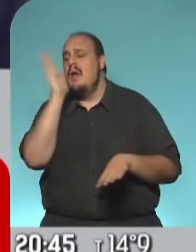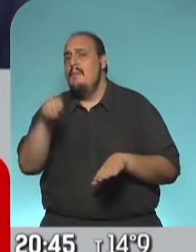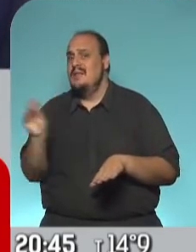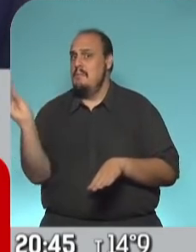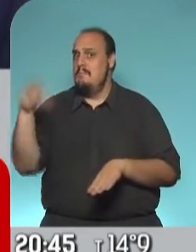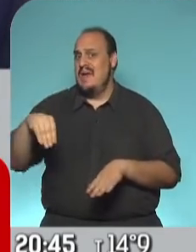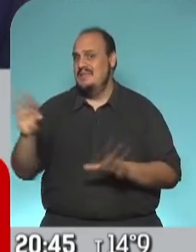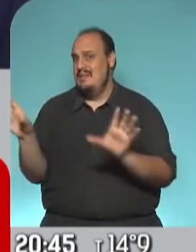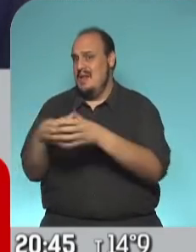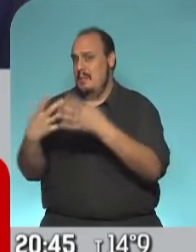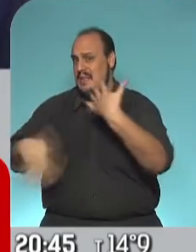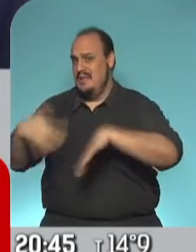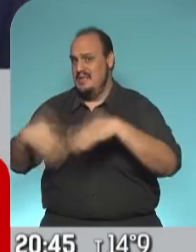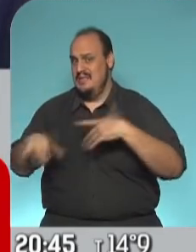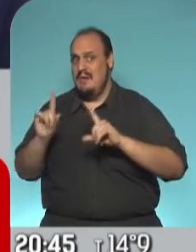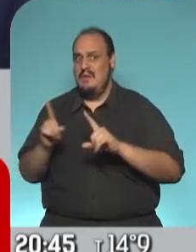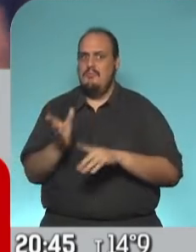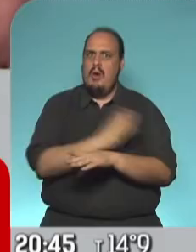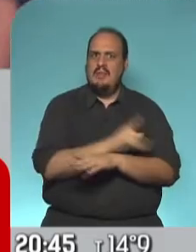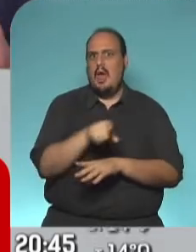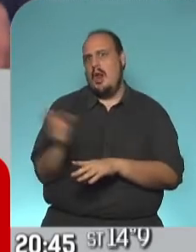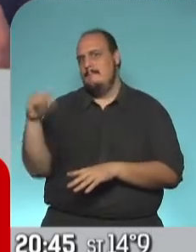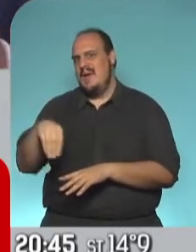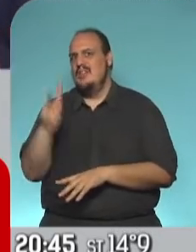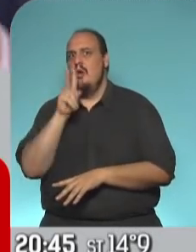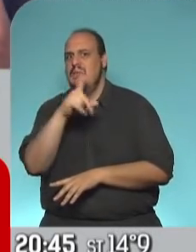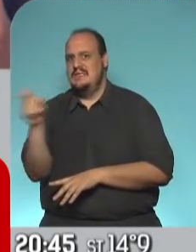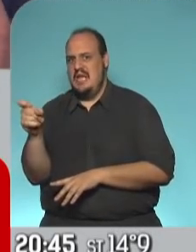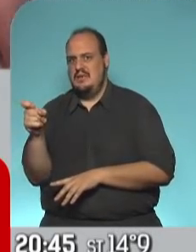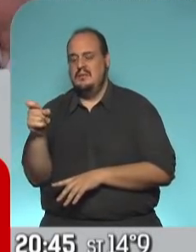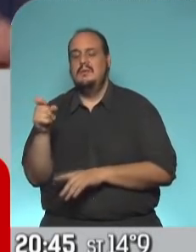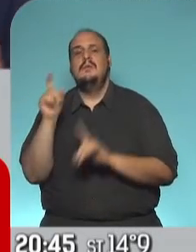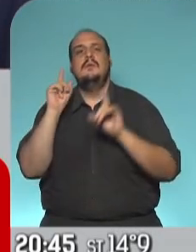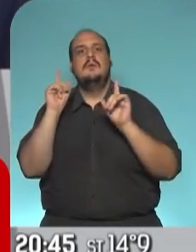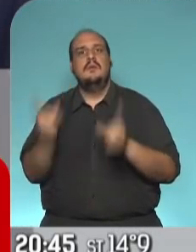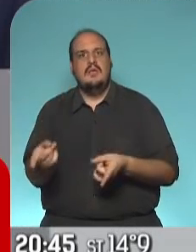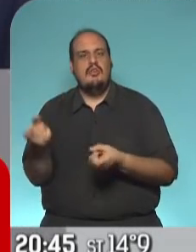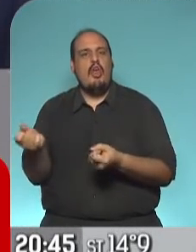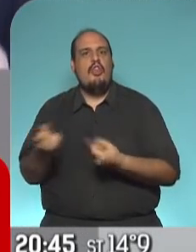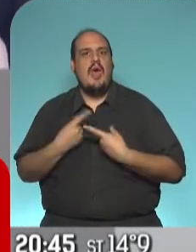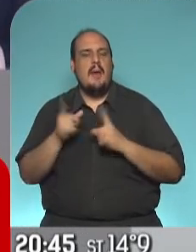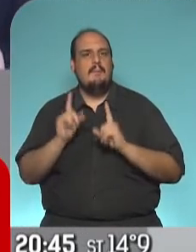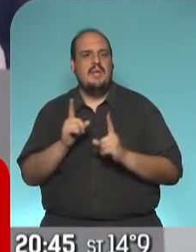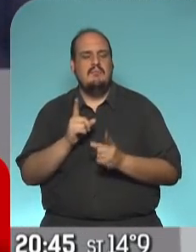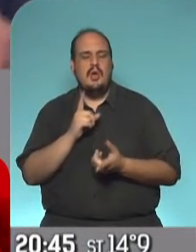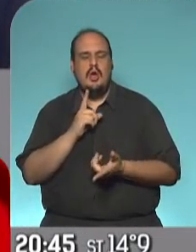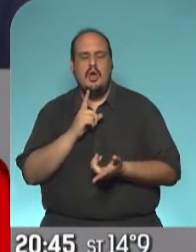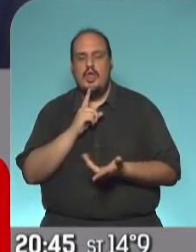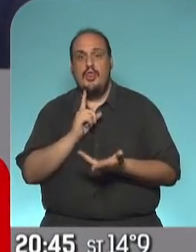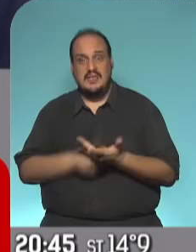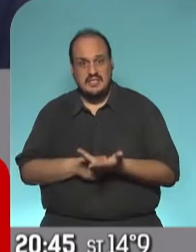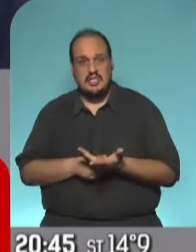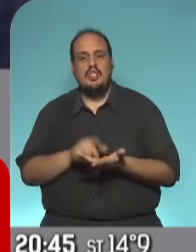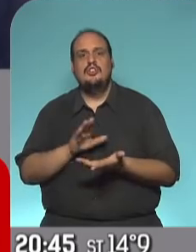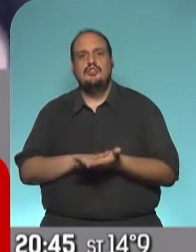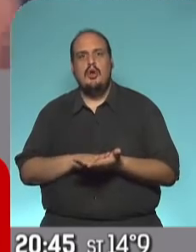terapia intensiva han sido incorporadas al sistema y a su vez esto es lo que nos ha permitido con medidas de